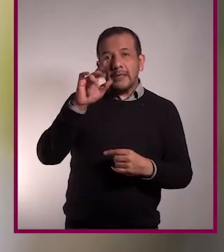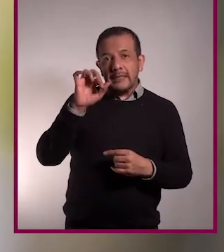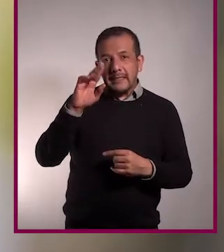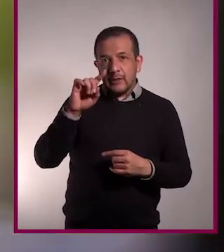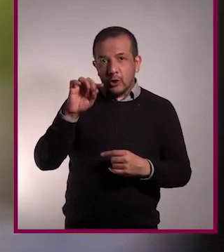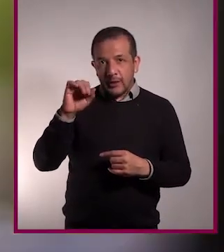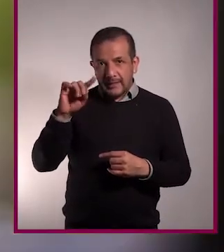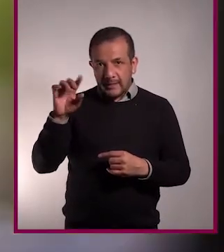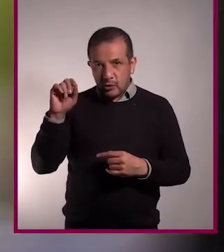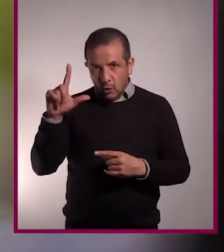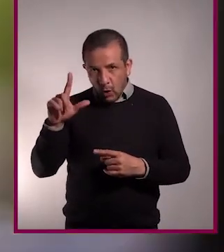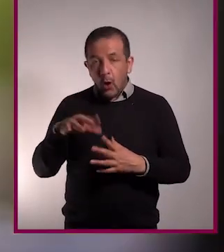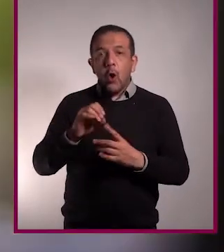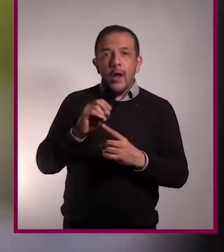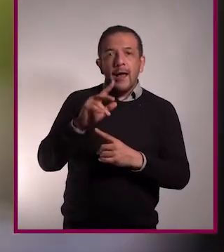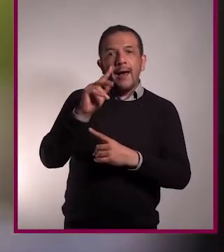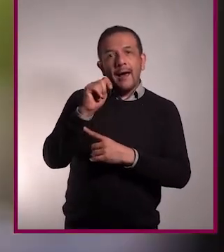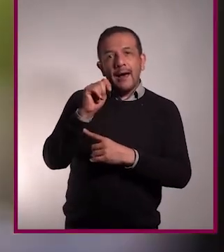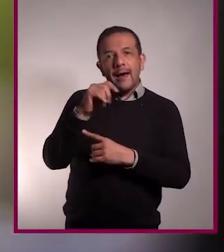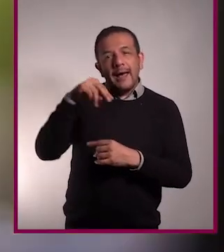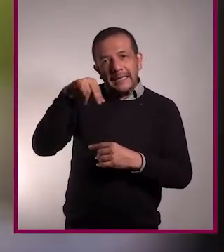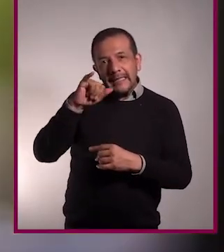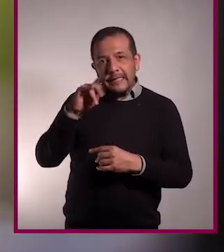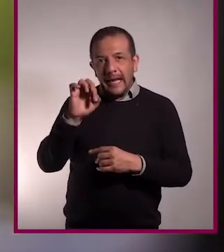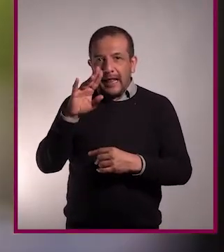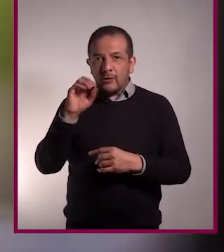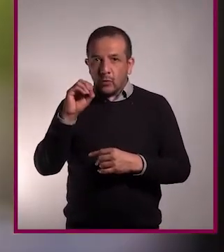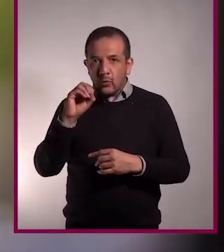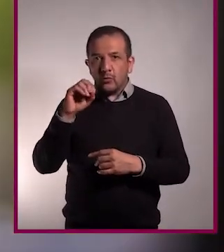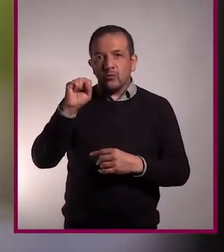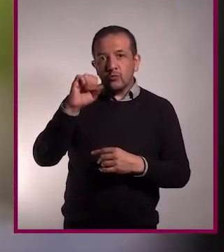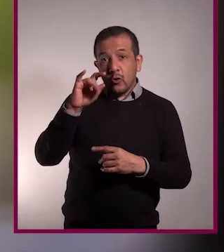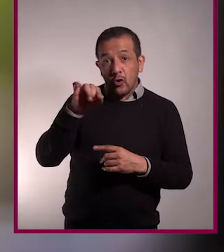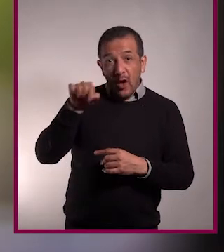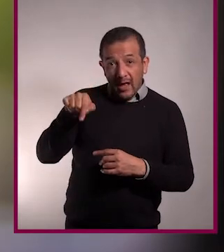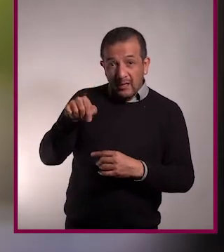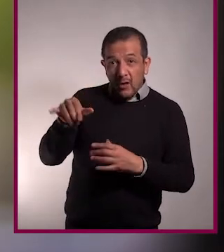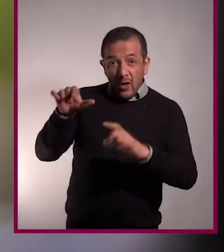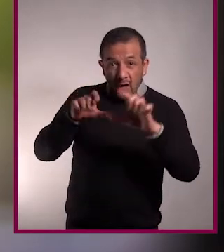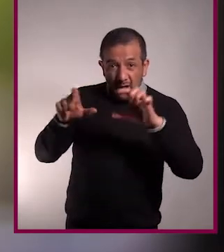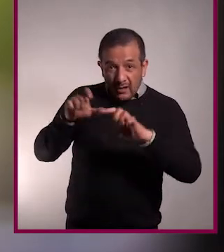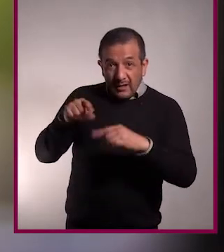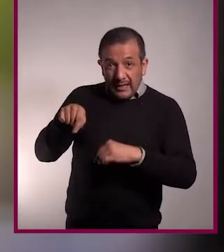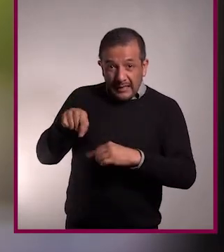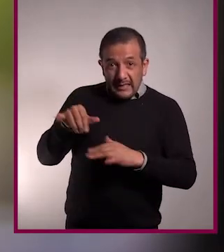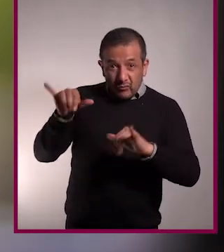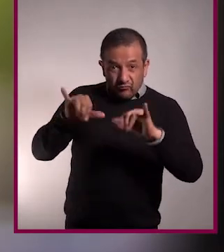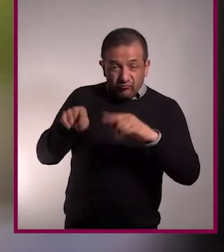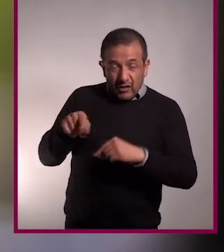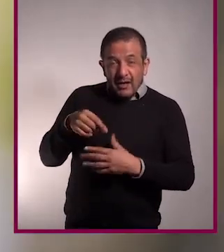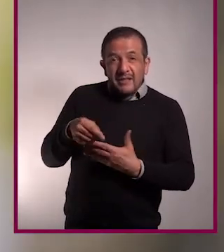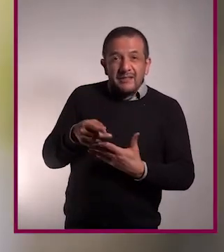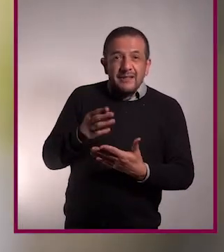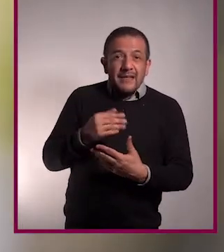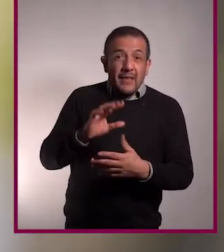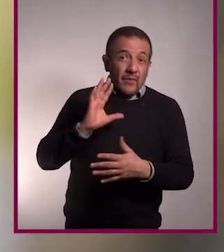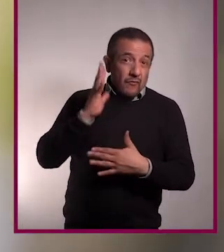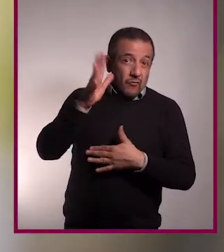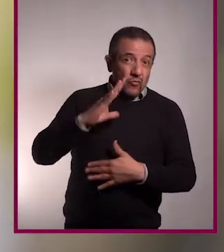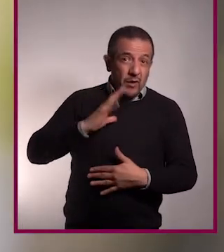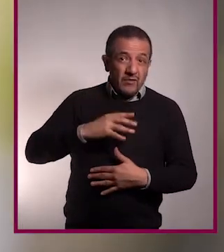azúcar. Sustancias como el butilhidroxianisol o la tartrazina o el nitrato de sodio pueden